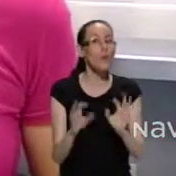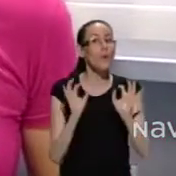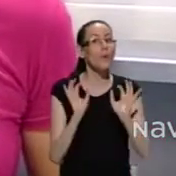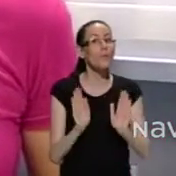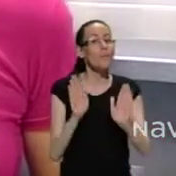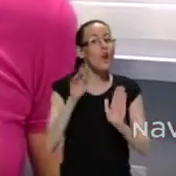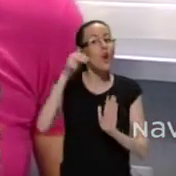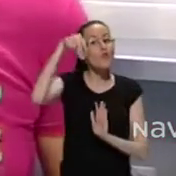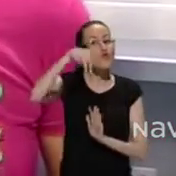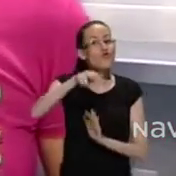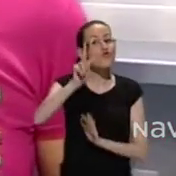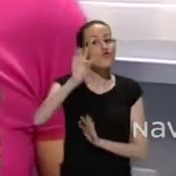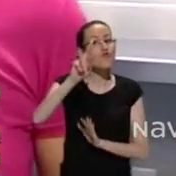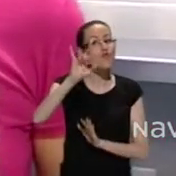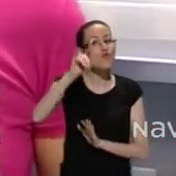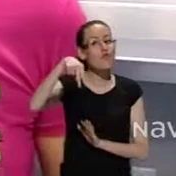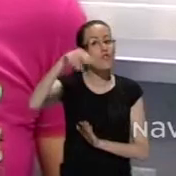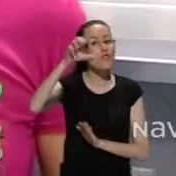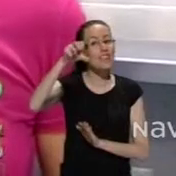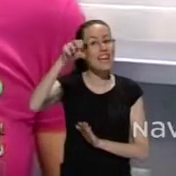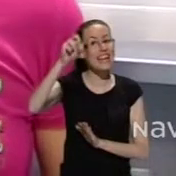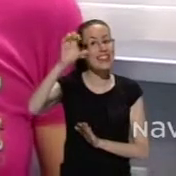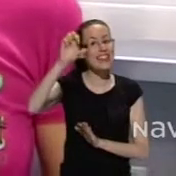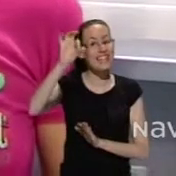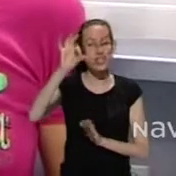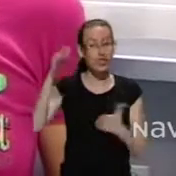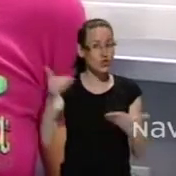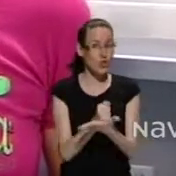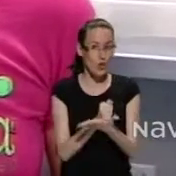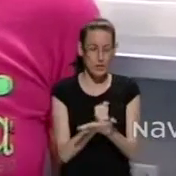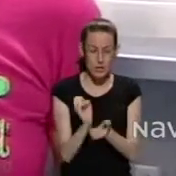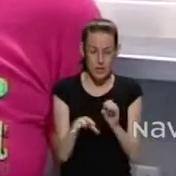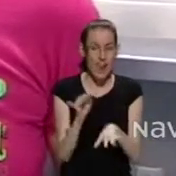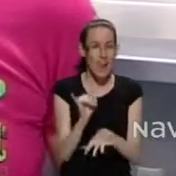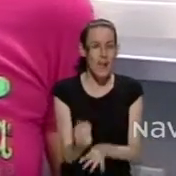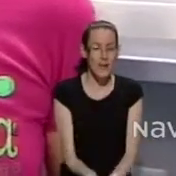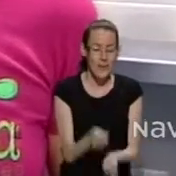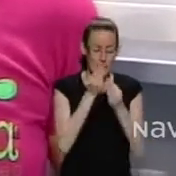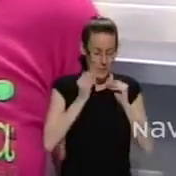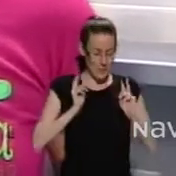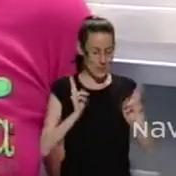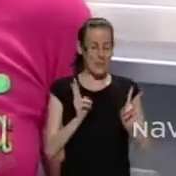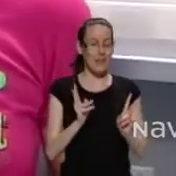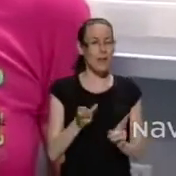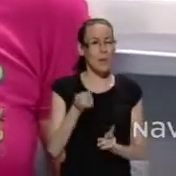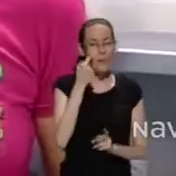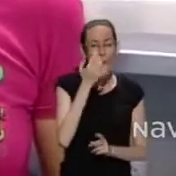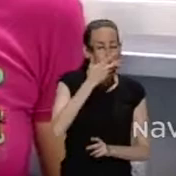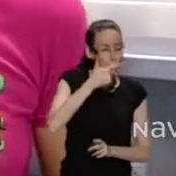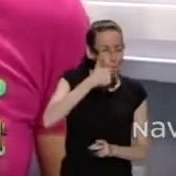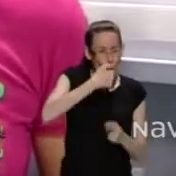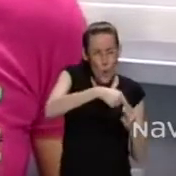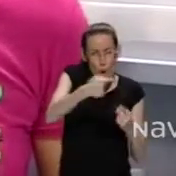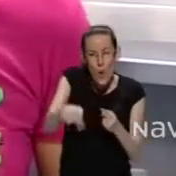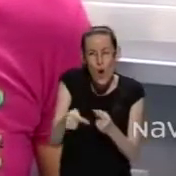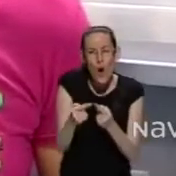comida saludable. Y luego, además, bueno, pues vamos a ver también el colorido, las texturas y demás,